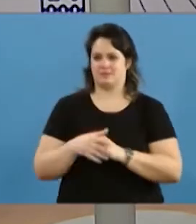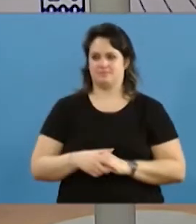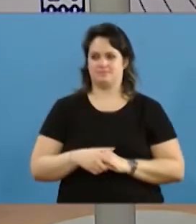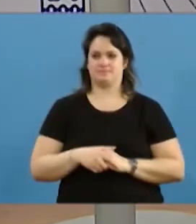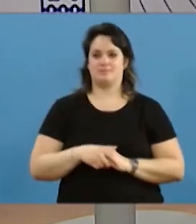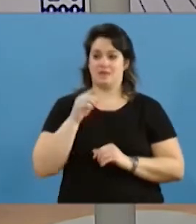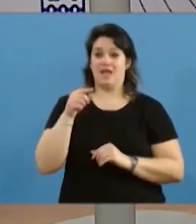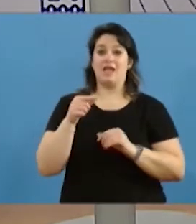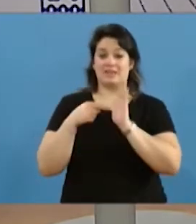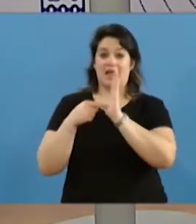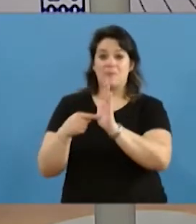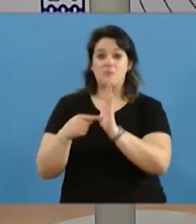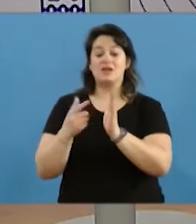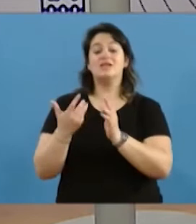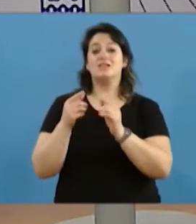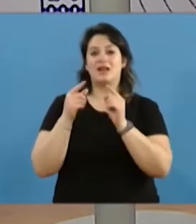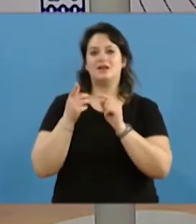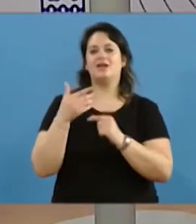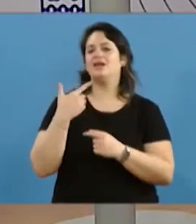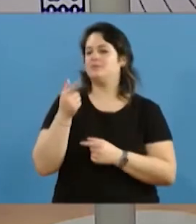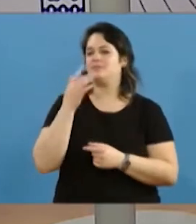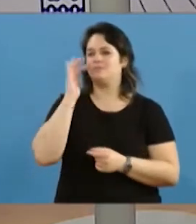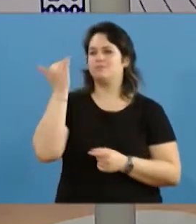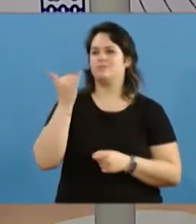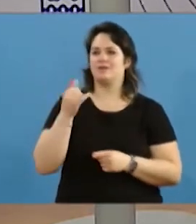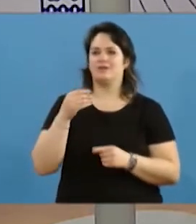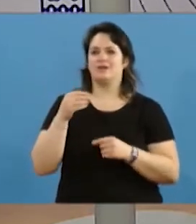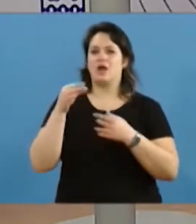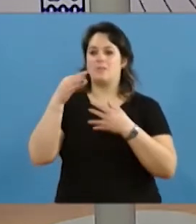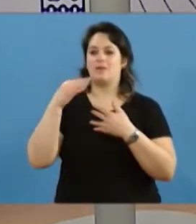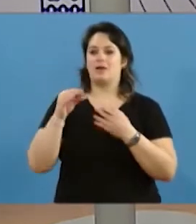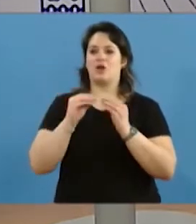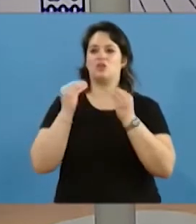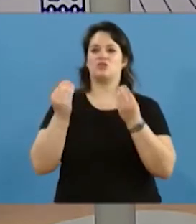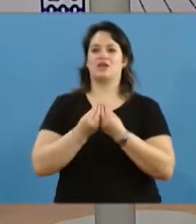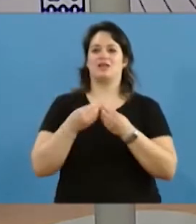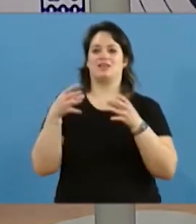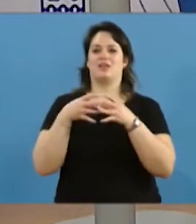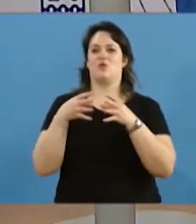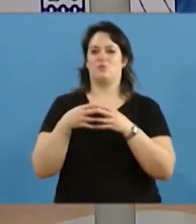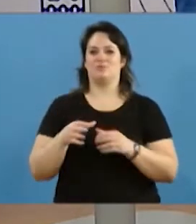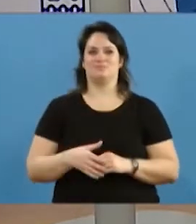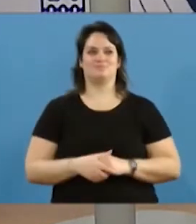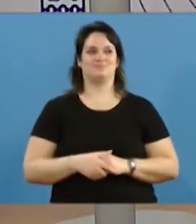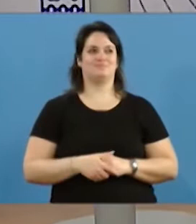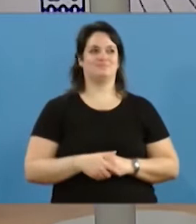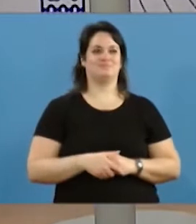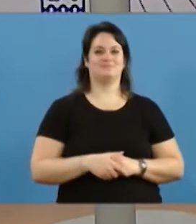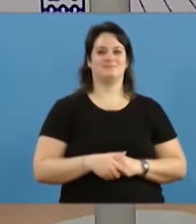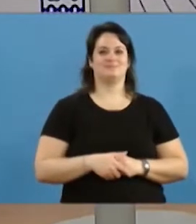estadística. Estas muestras permiten inferir las propiedades del total del conjunto. Perfecto. Y ahí